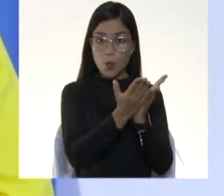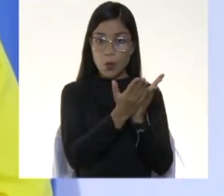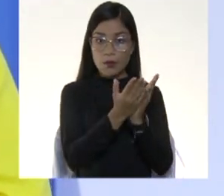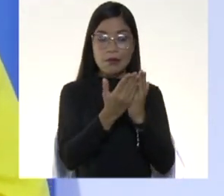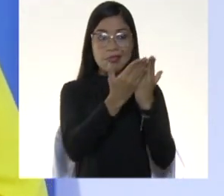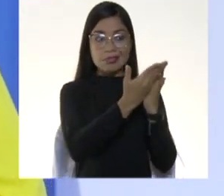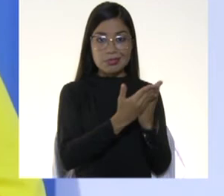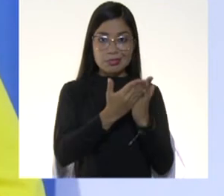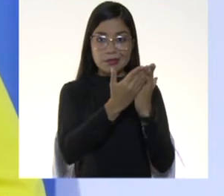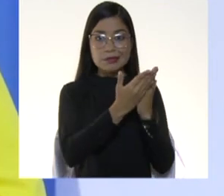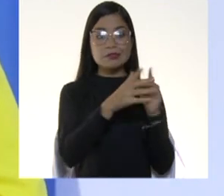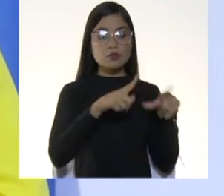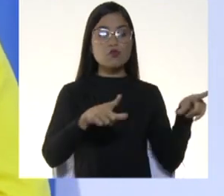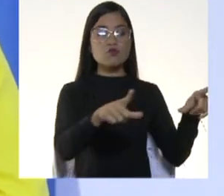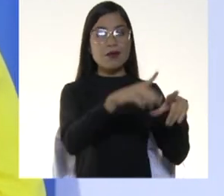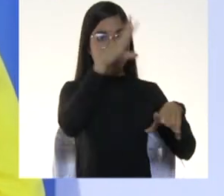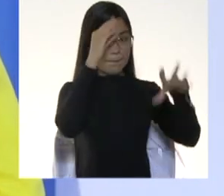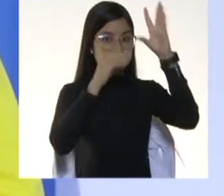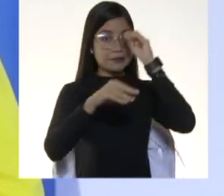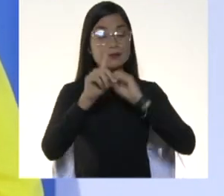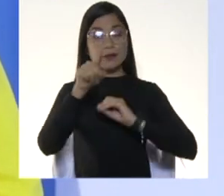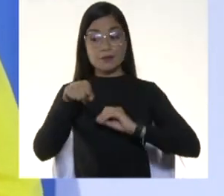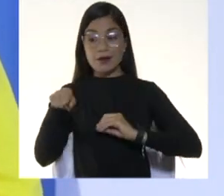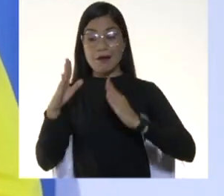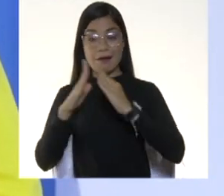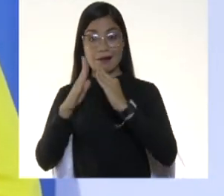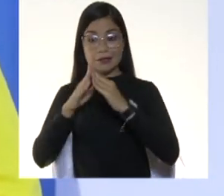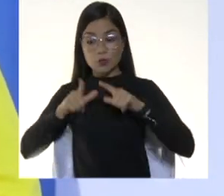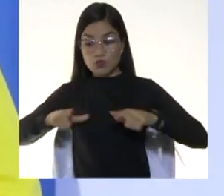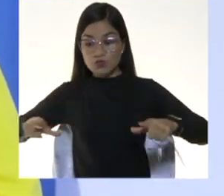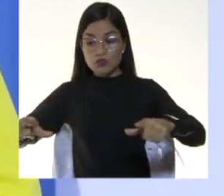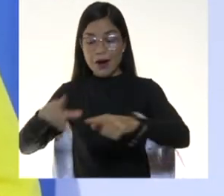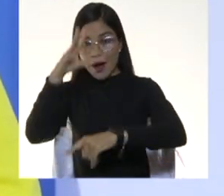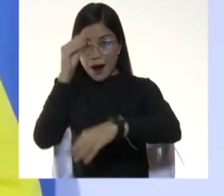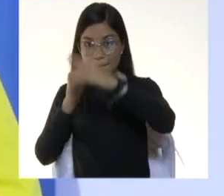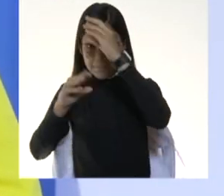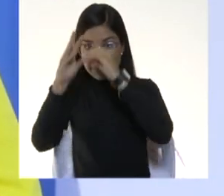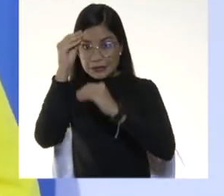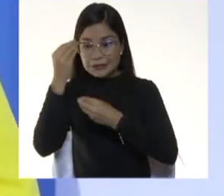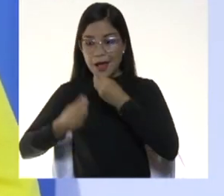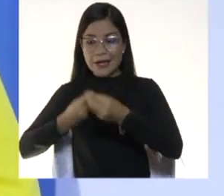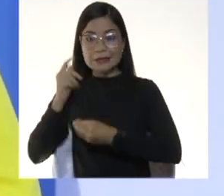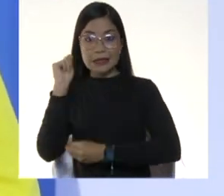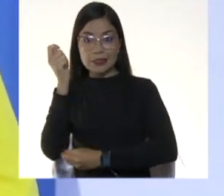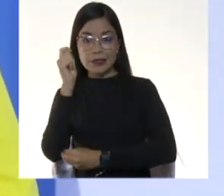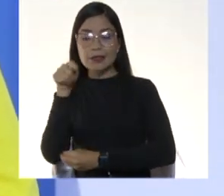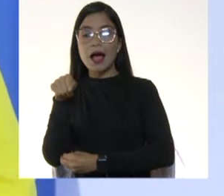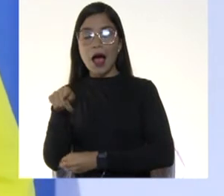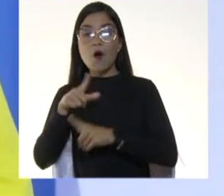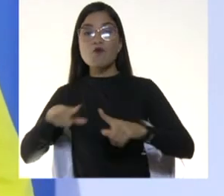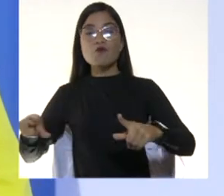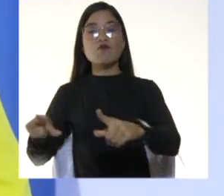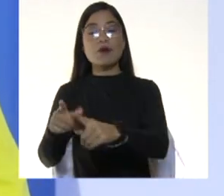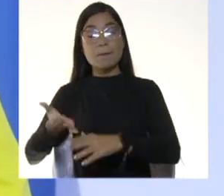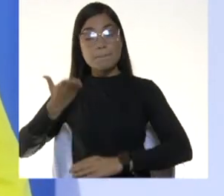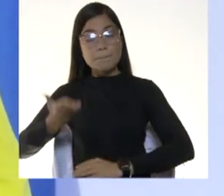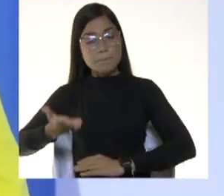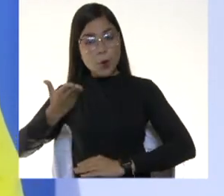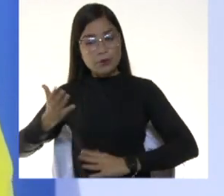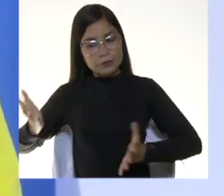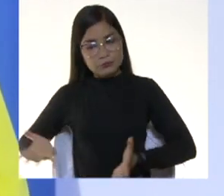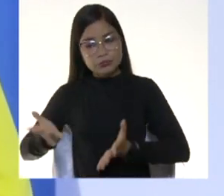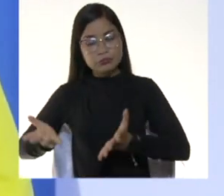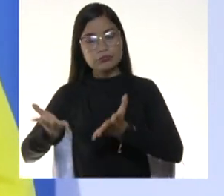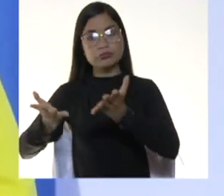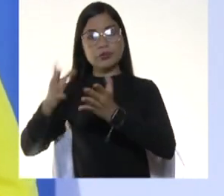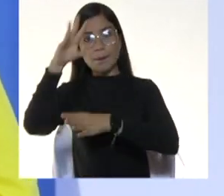el hogar durante el desarrollo de las actividades diarias se convierte en un instante, en un momento, en un lugar propicio